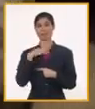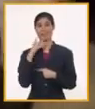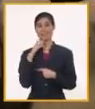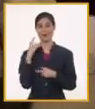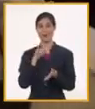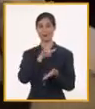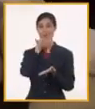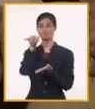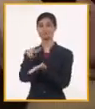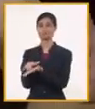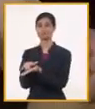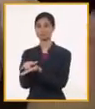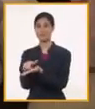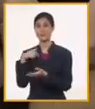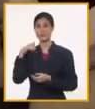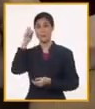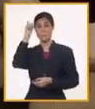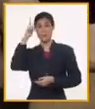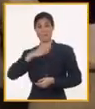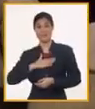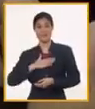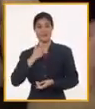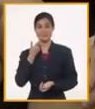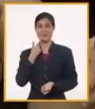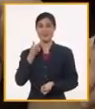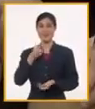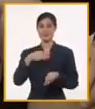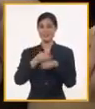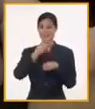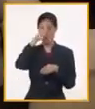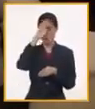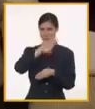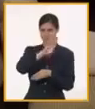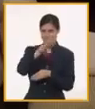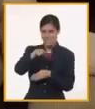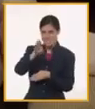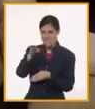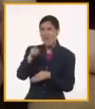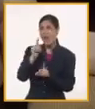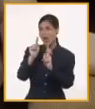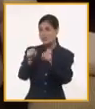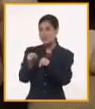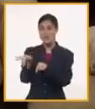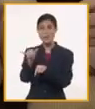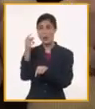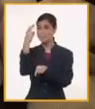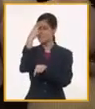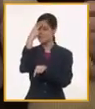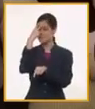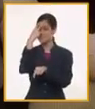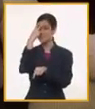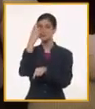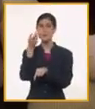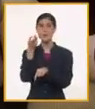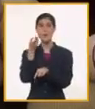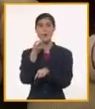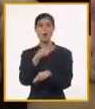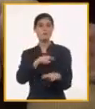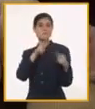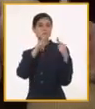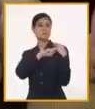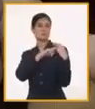Yo tengo experiencia, tanto de la sierra, del segundo frente, ahora como ministro, etcétera. Ya yo tengo experiencia